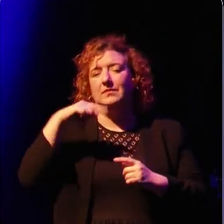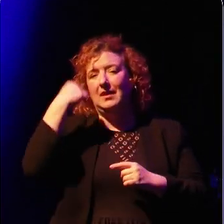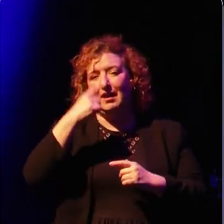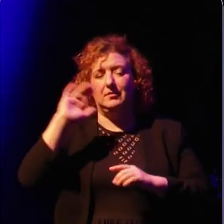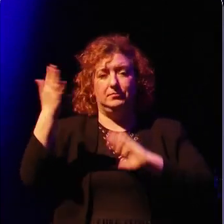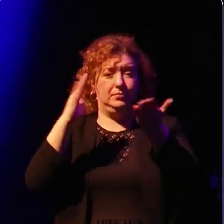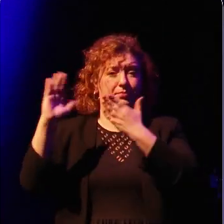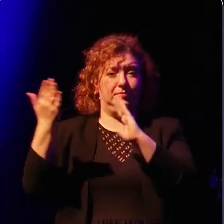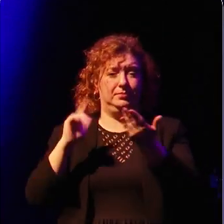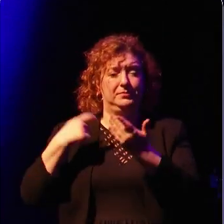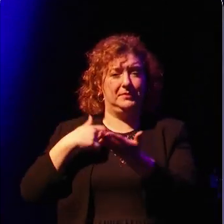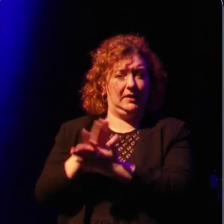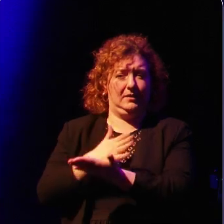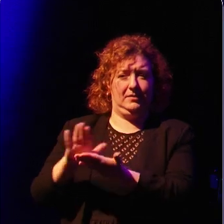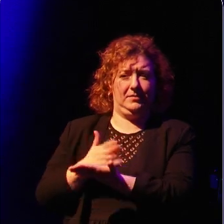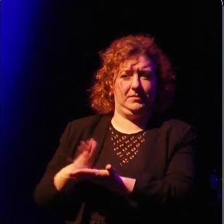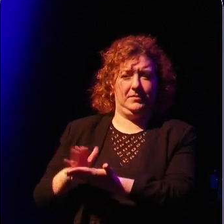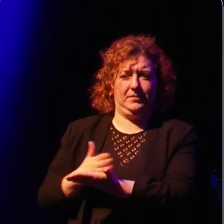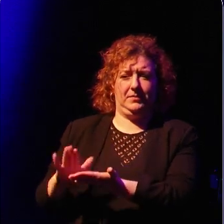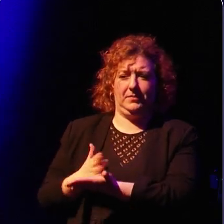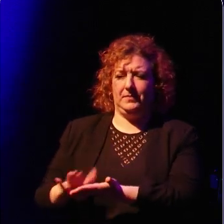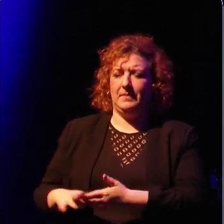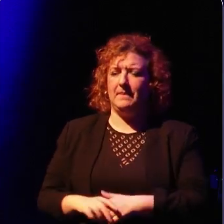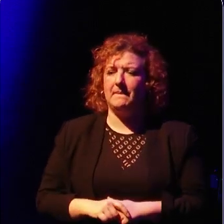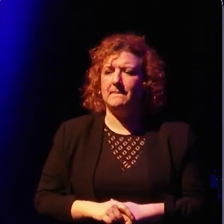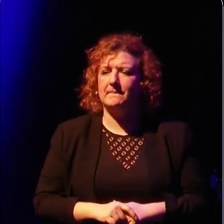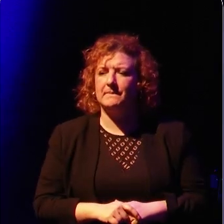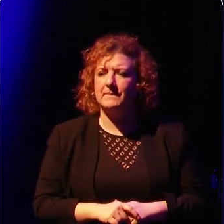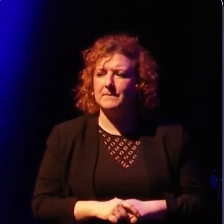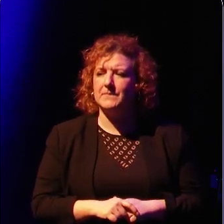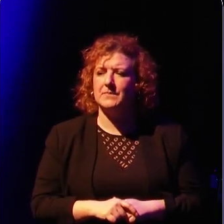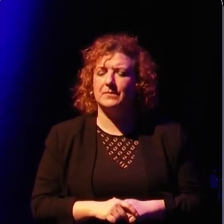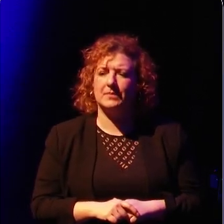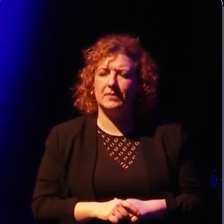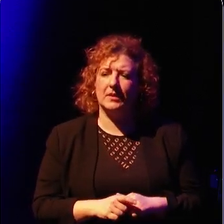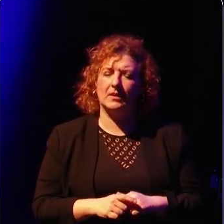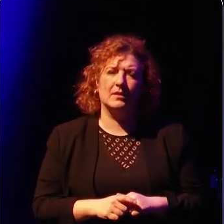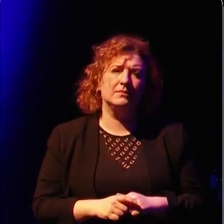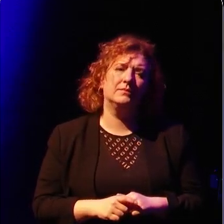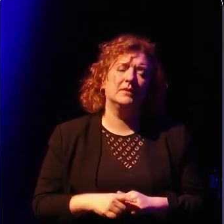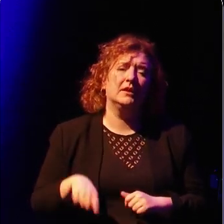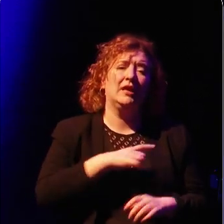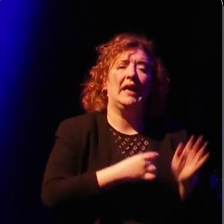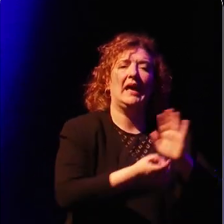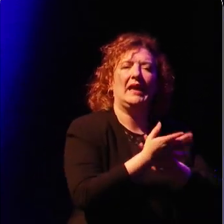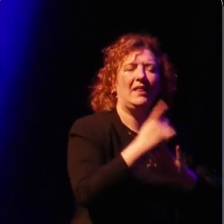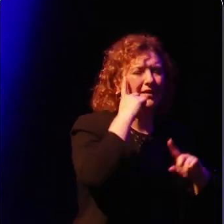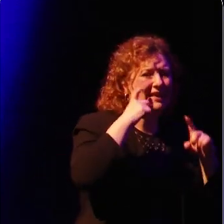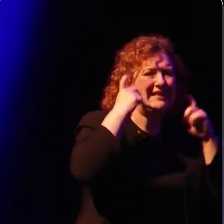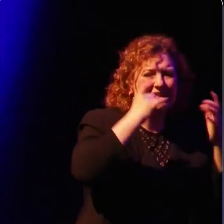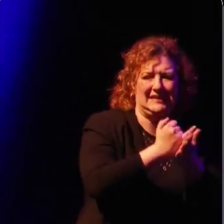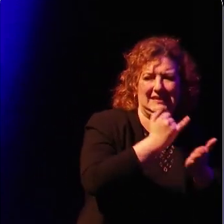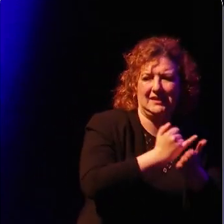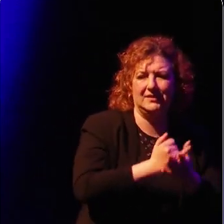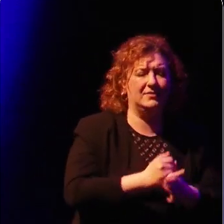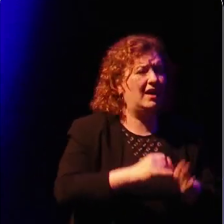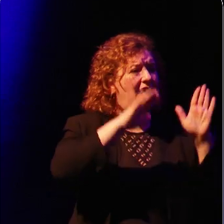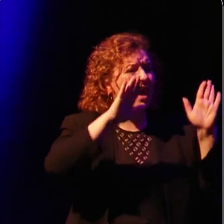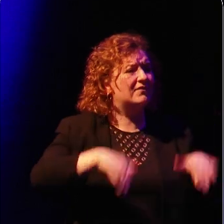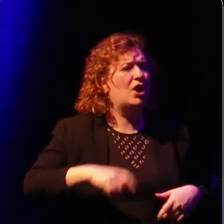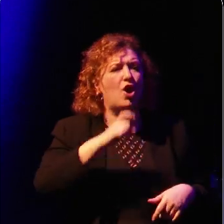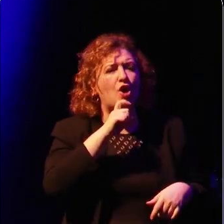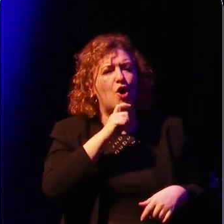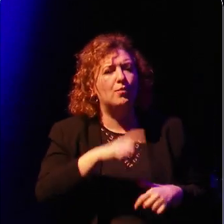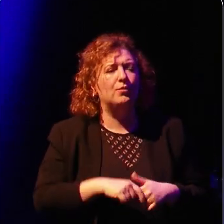caras, el discriminador sigue reconociendo buenas caras. El generador intenta de nuevo. Y esto vamos a